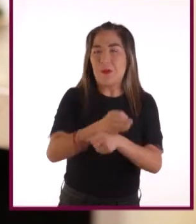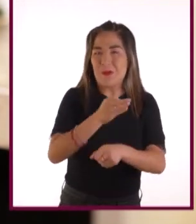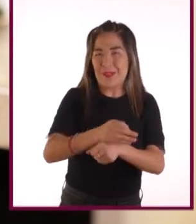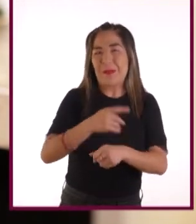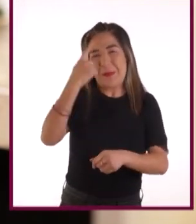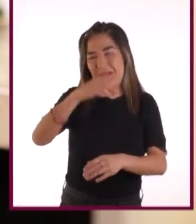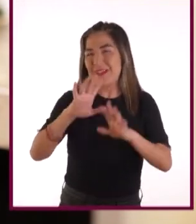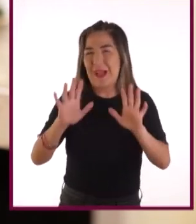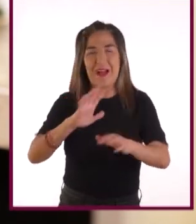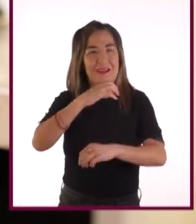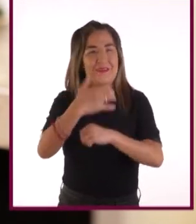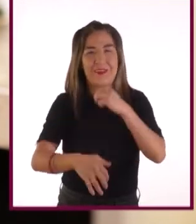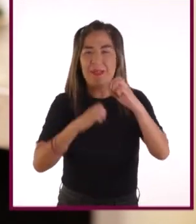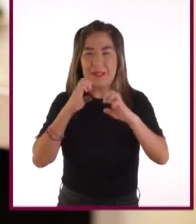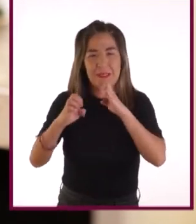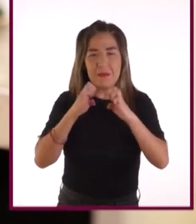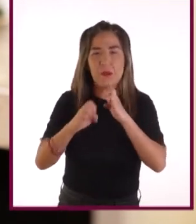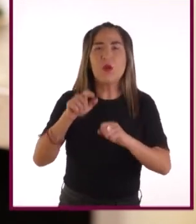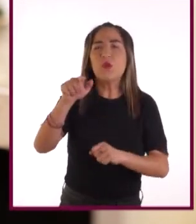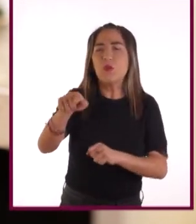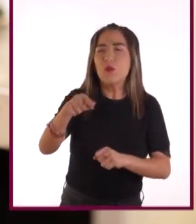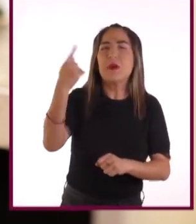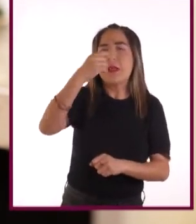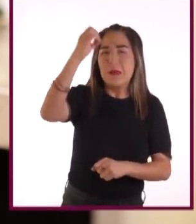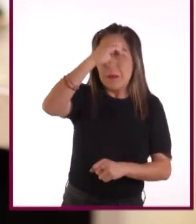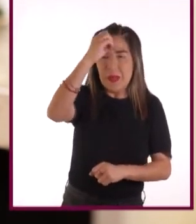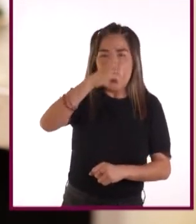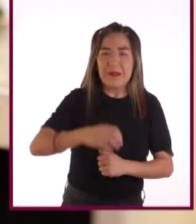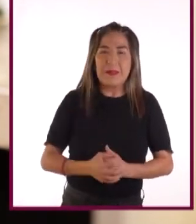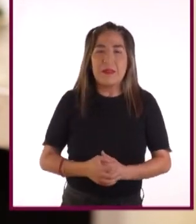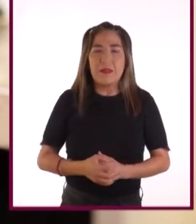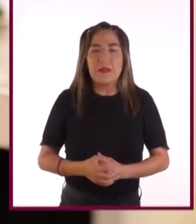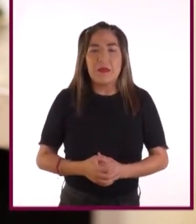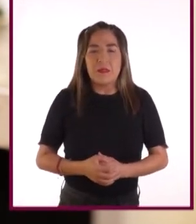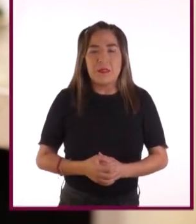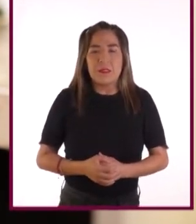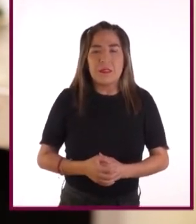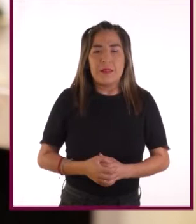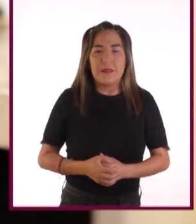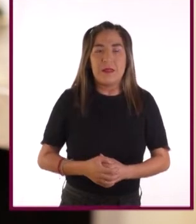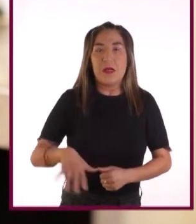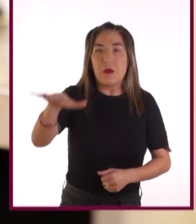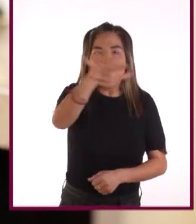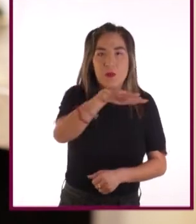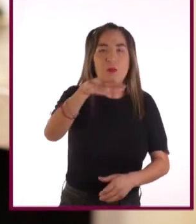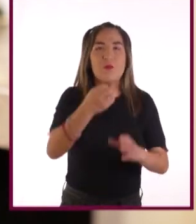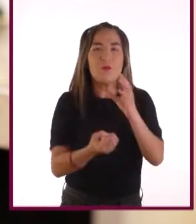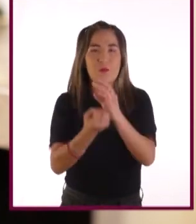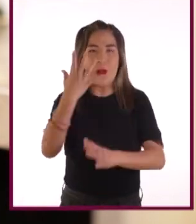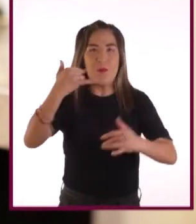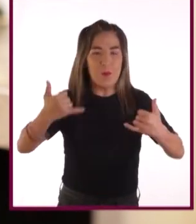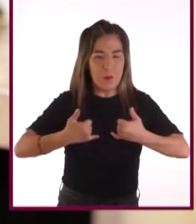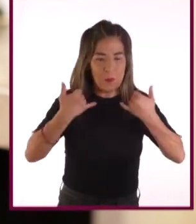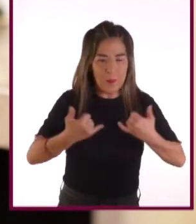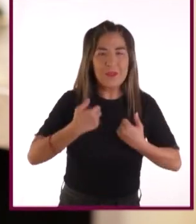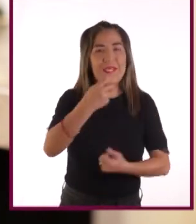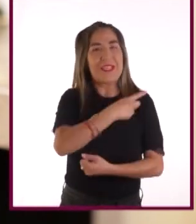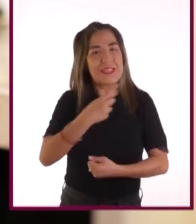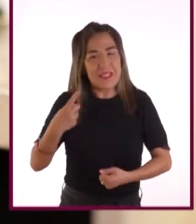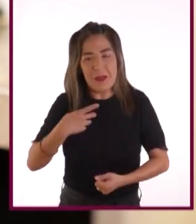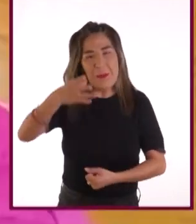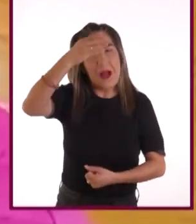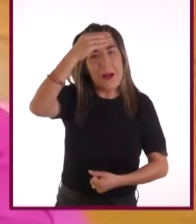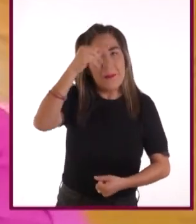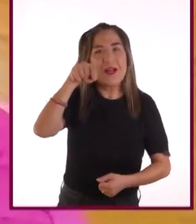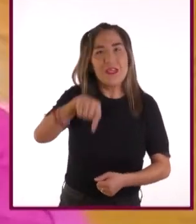terminar la entrevista, ¿por qué crees tú que las nuevas generaciones deberían de conocer, aprender y utilizar el código